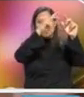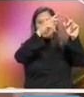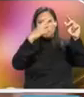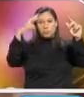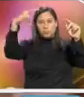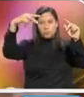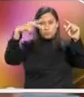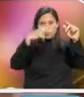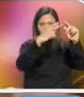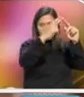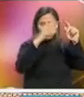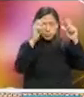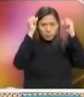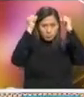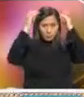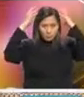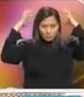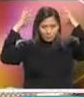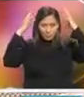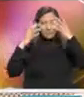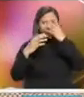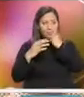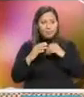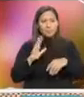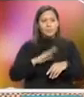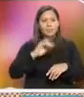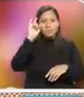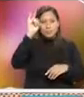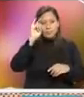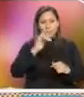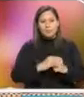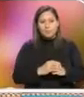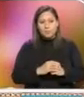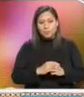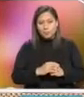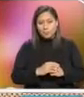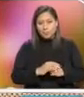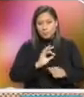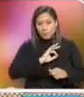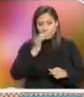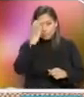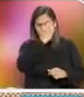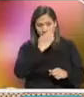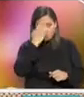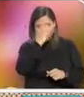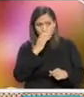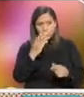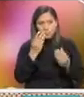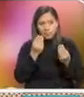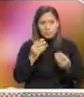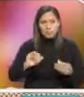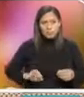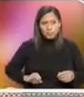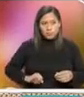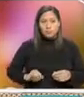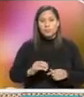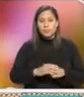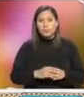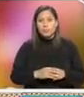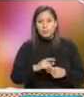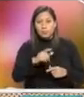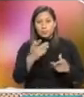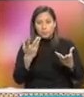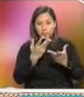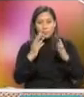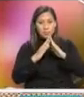que lo que van a darte es volumen y te van a estilizar y hacer que te veas más alta. Entonces, como puedes ver, es un mundo bastante interesante.